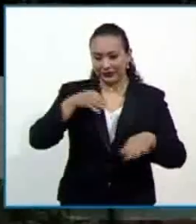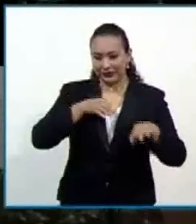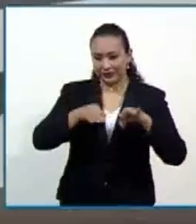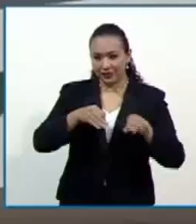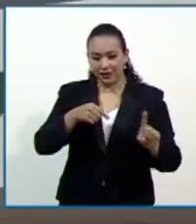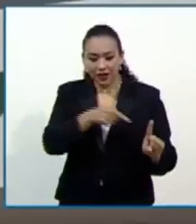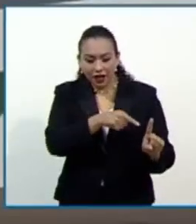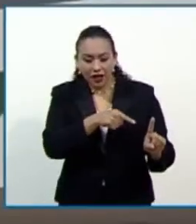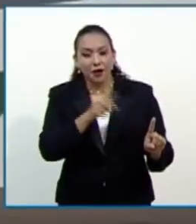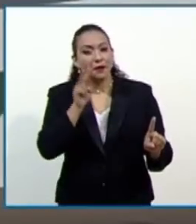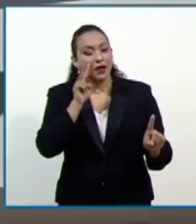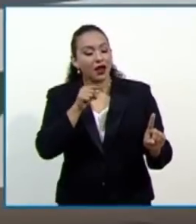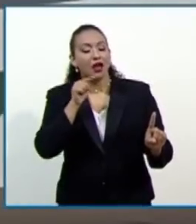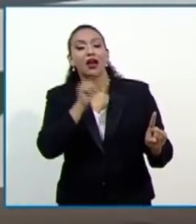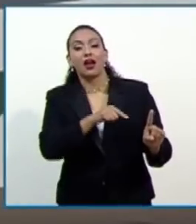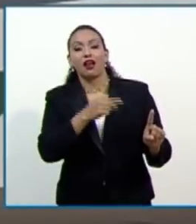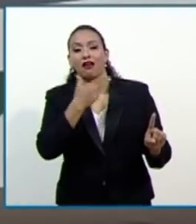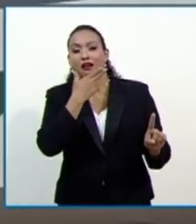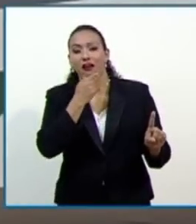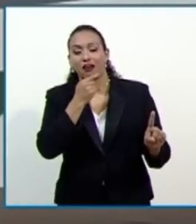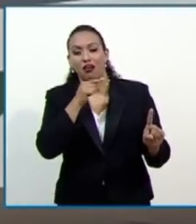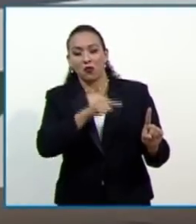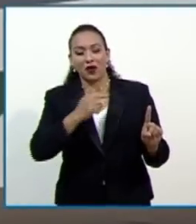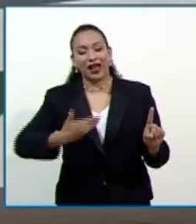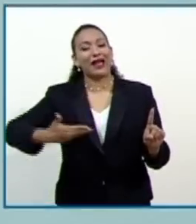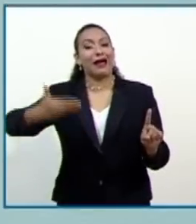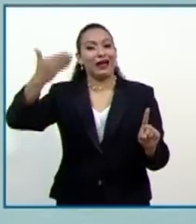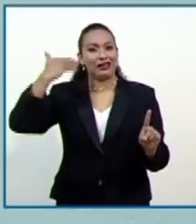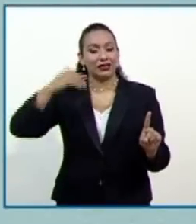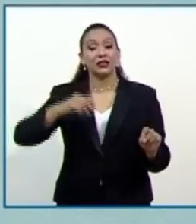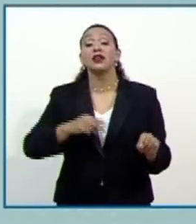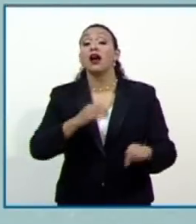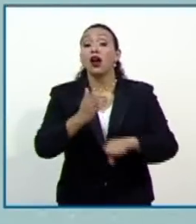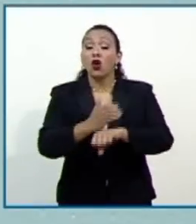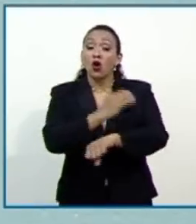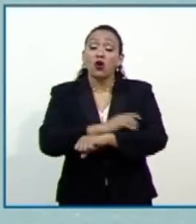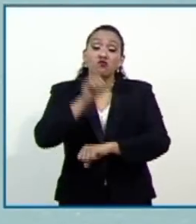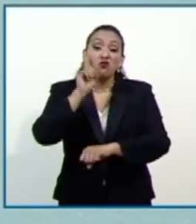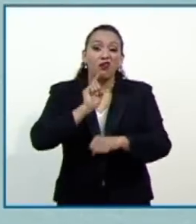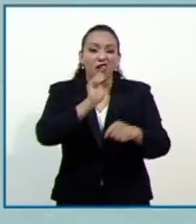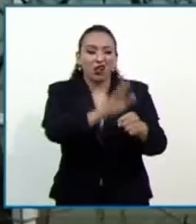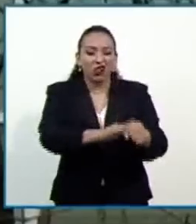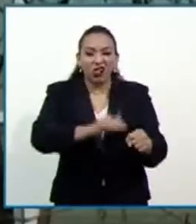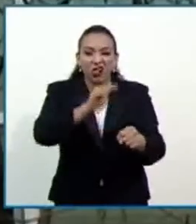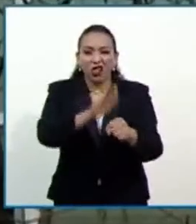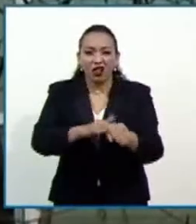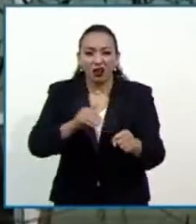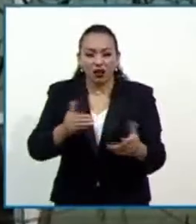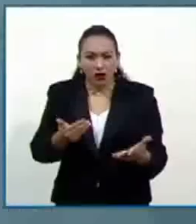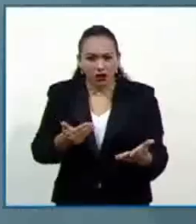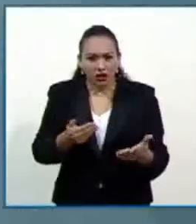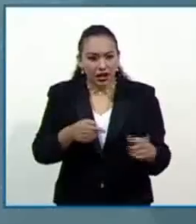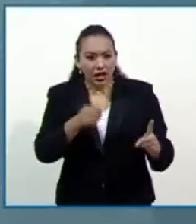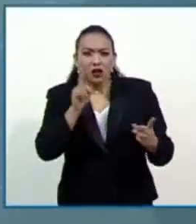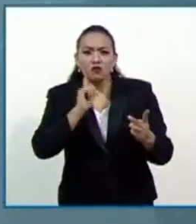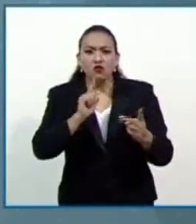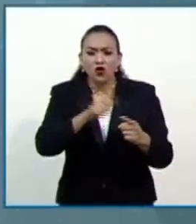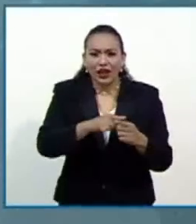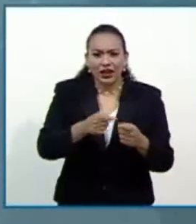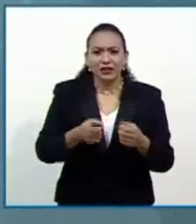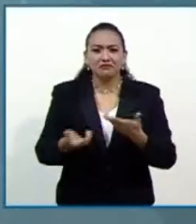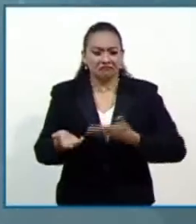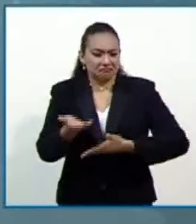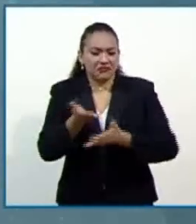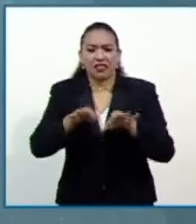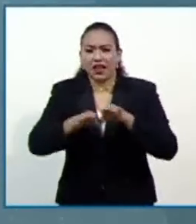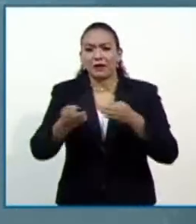se demostró que el reclamante había acosado y hostigado sexualmente a mujeres que prestaban servicio social, practicantes